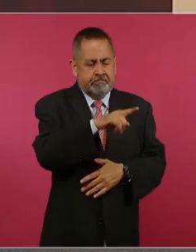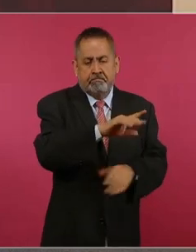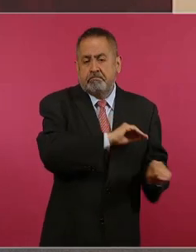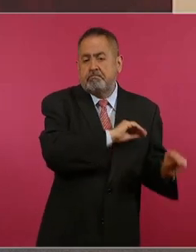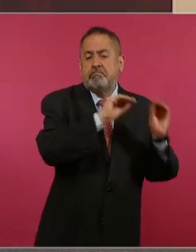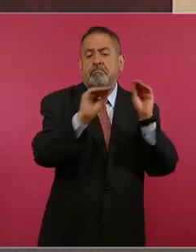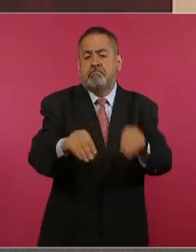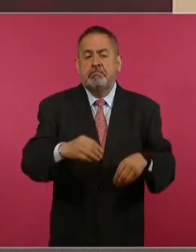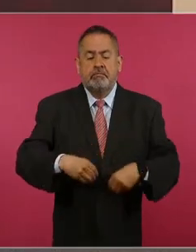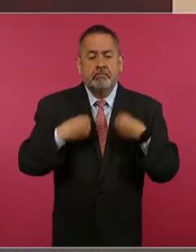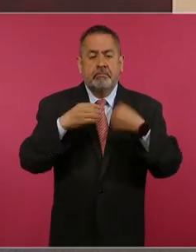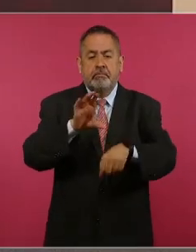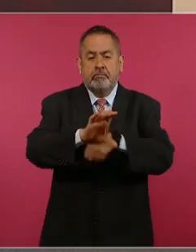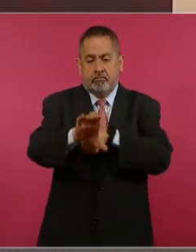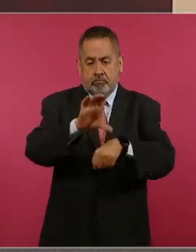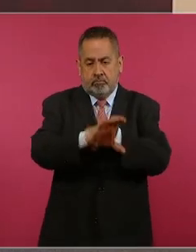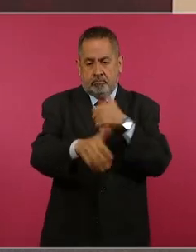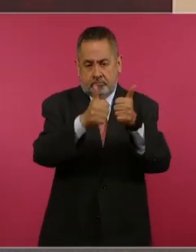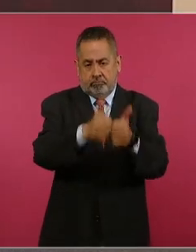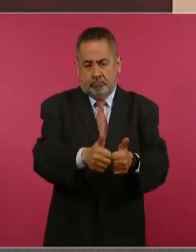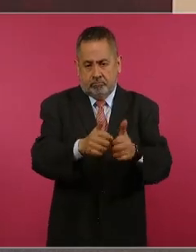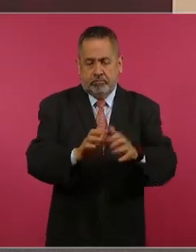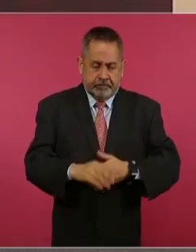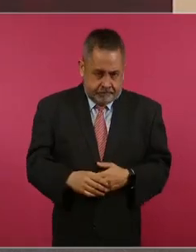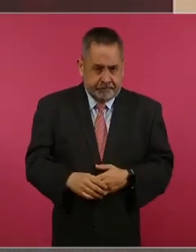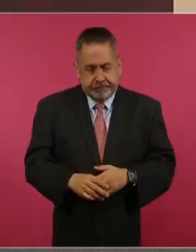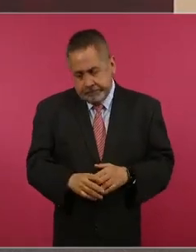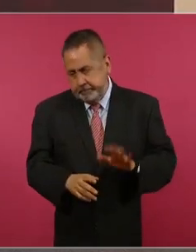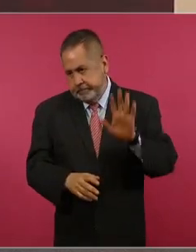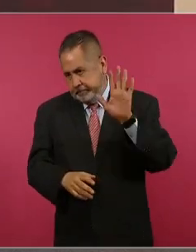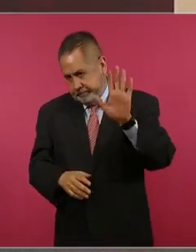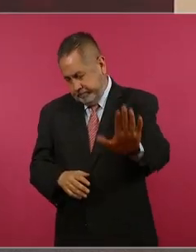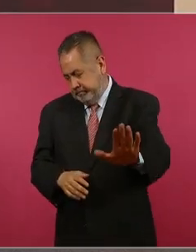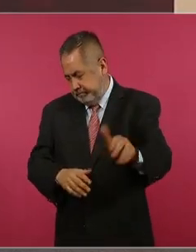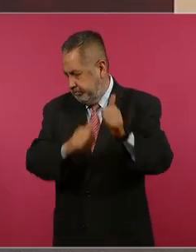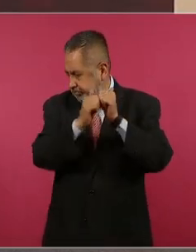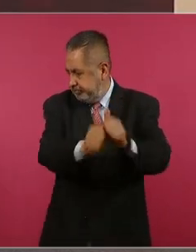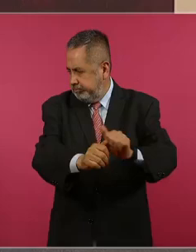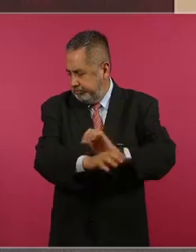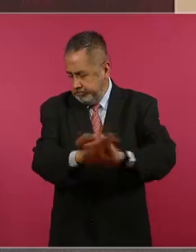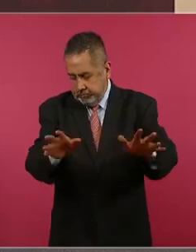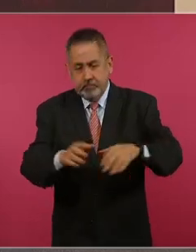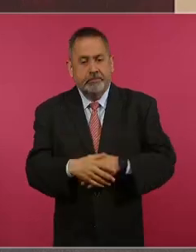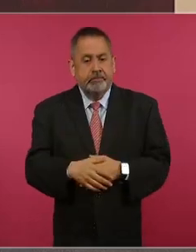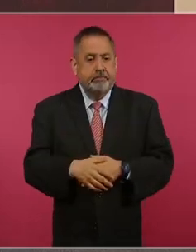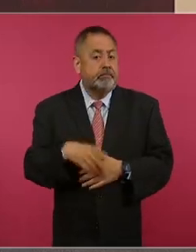Colombia. Y los conservadores